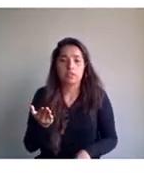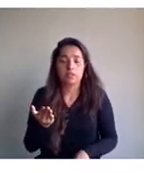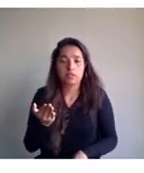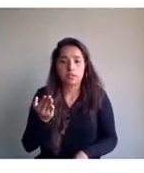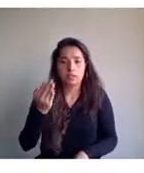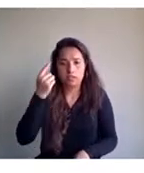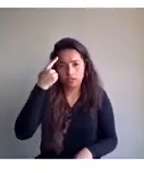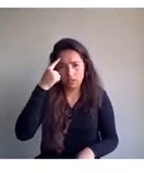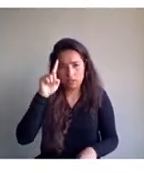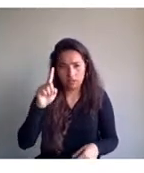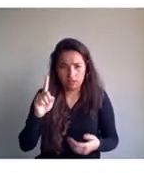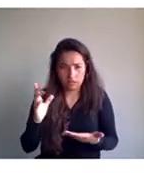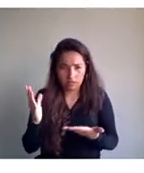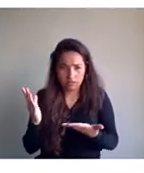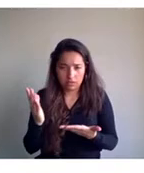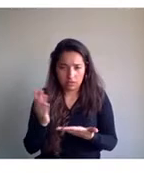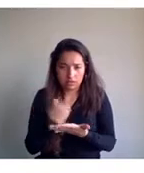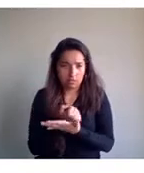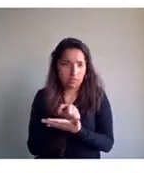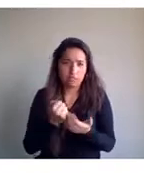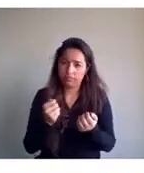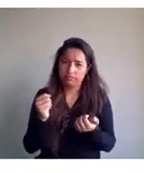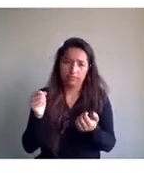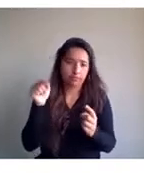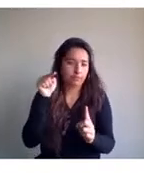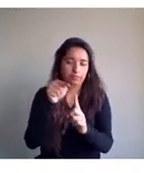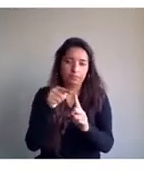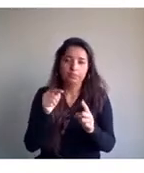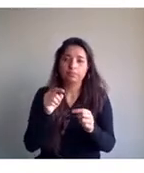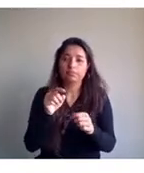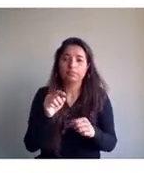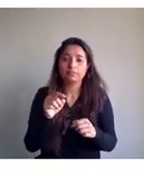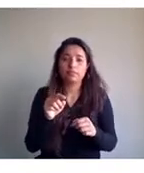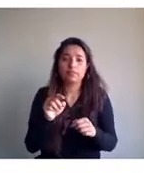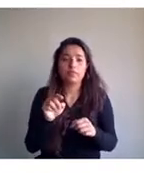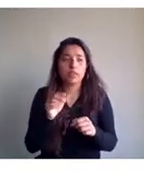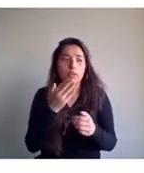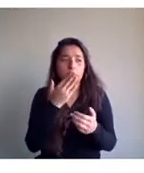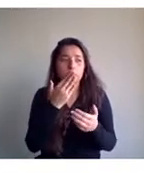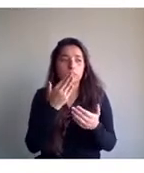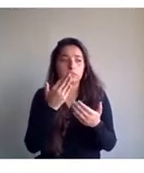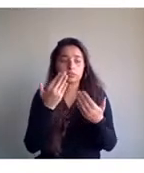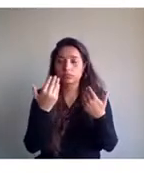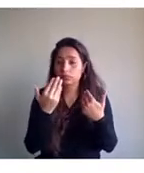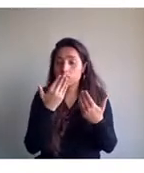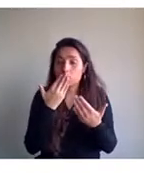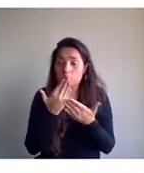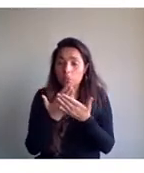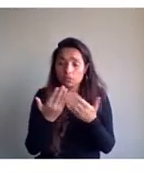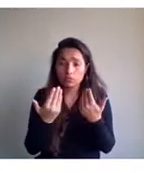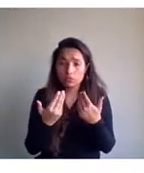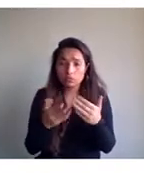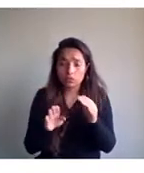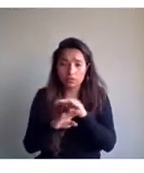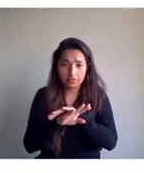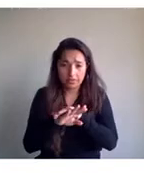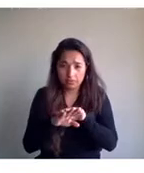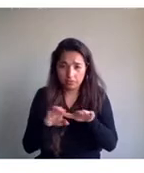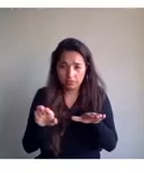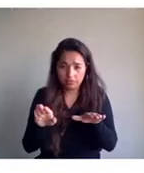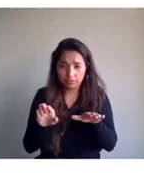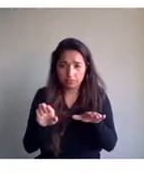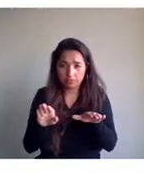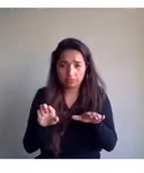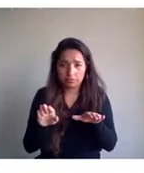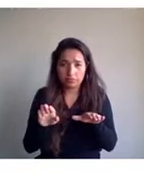vulnerable así que una vez una vez hemos finalizado esta primera de este encuentro de